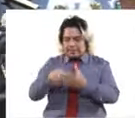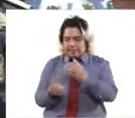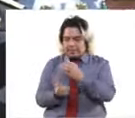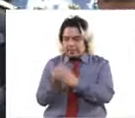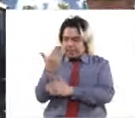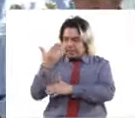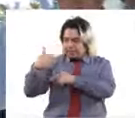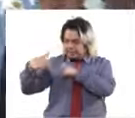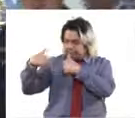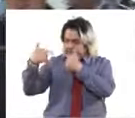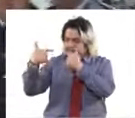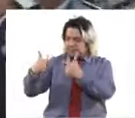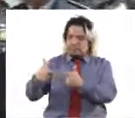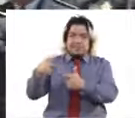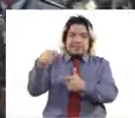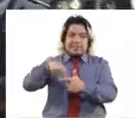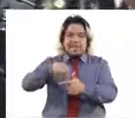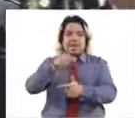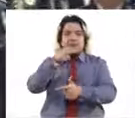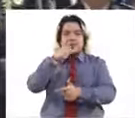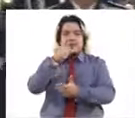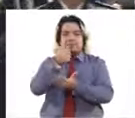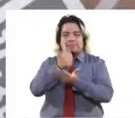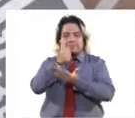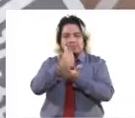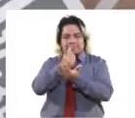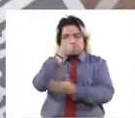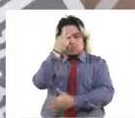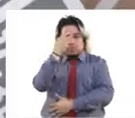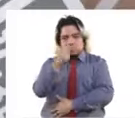la policía de la Ciudad de México.